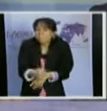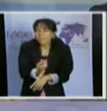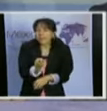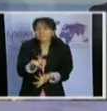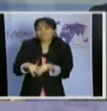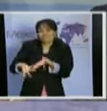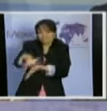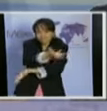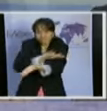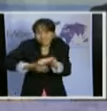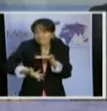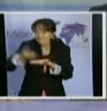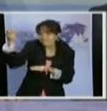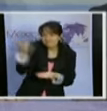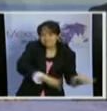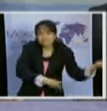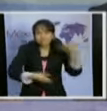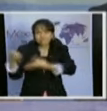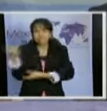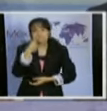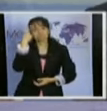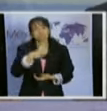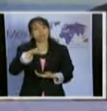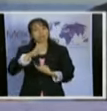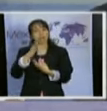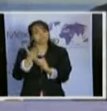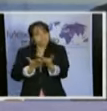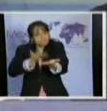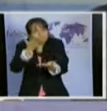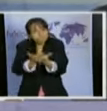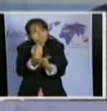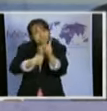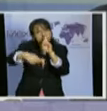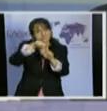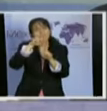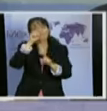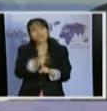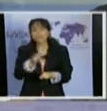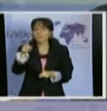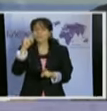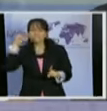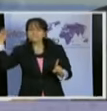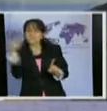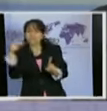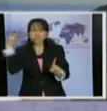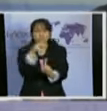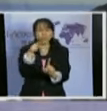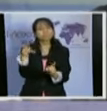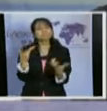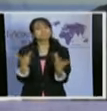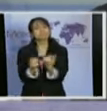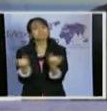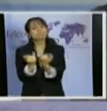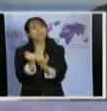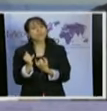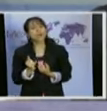propositivo y la coordinación de acciones compartidas. La identidad